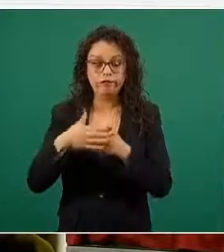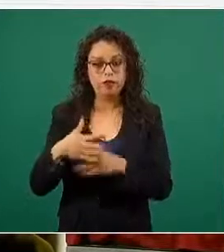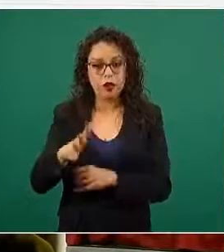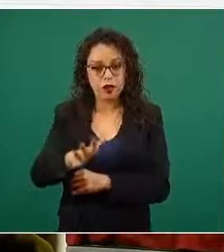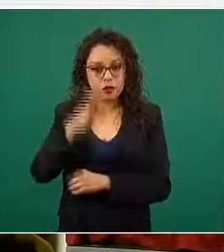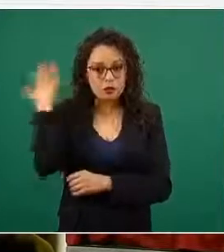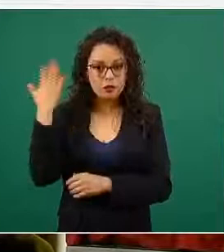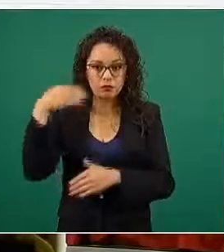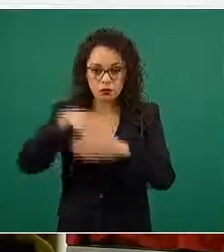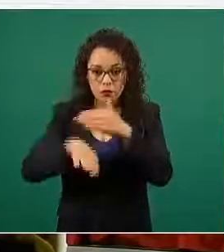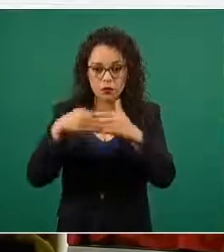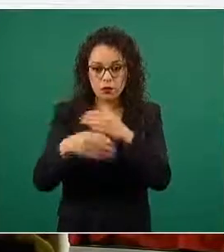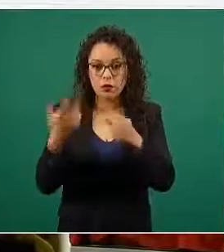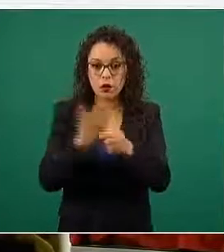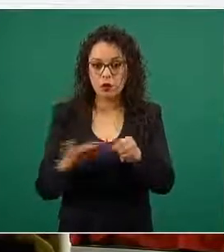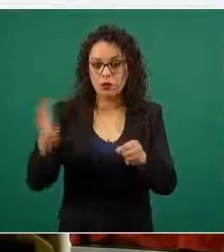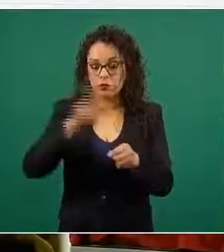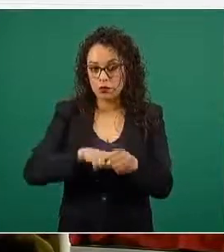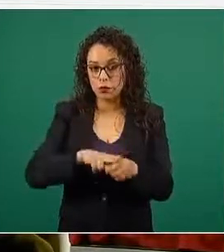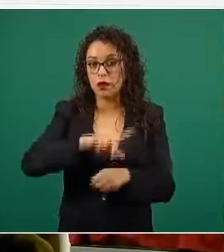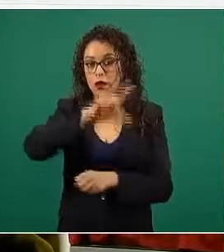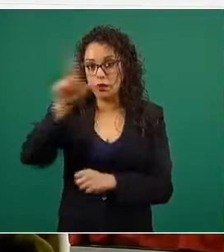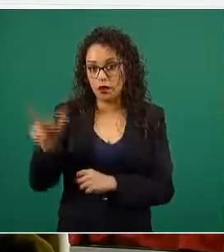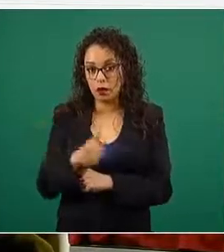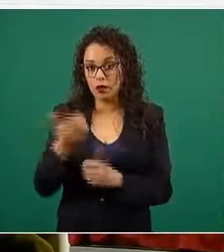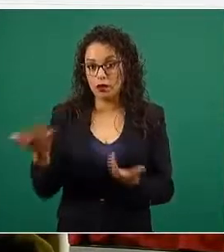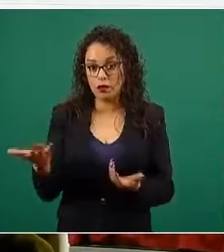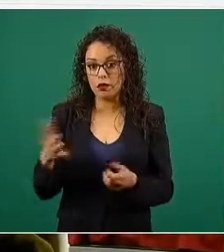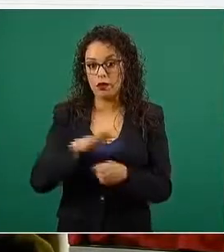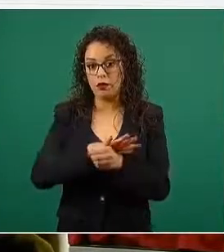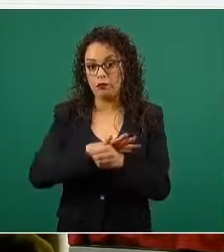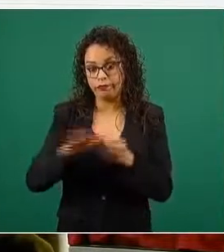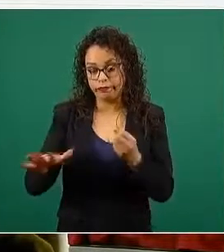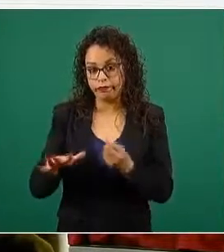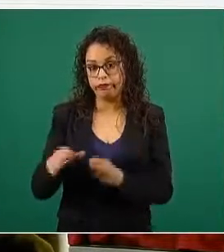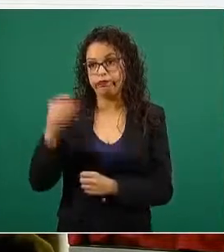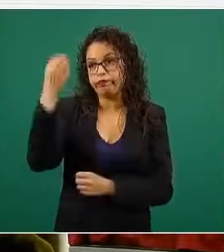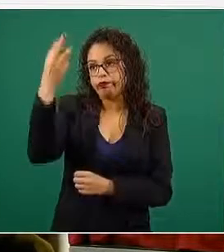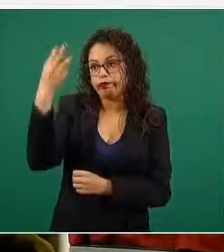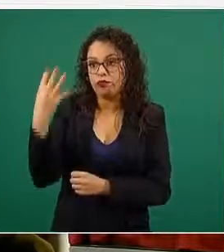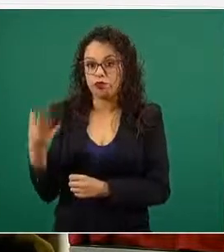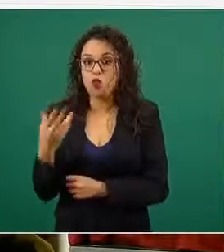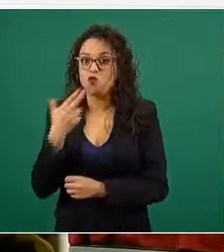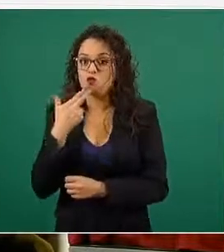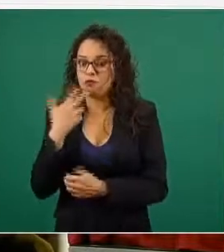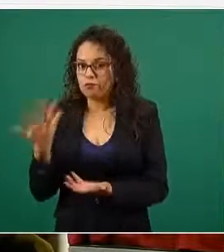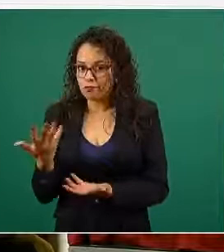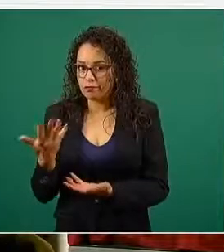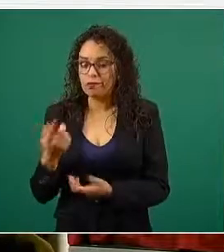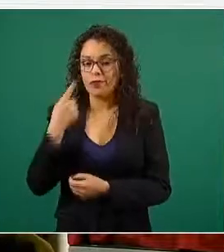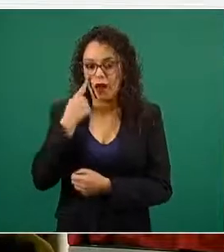ascenso y la reserva hospitalaria está en 3/4 partes de uso. La siguiente.